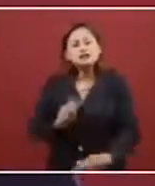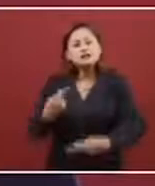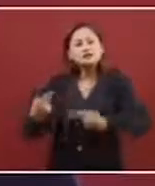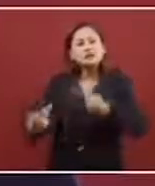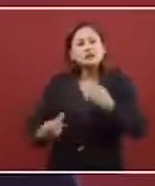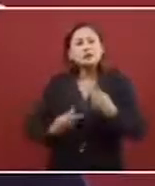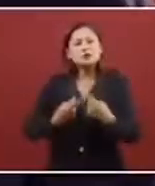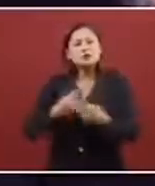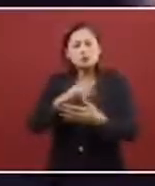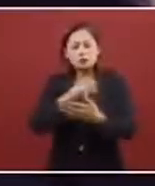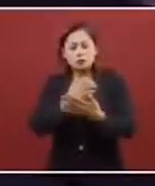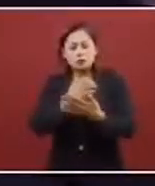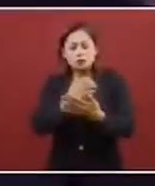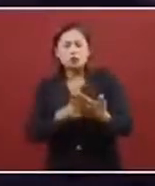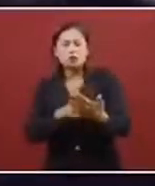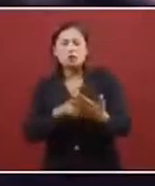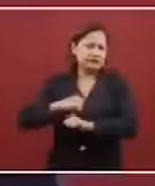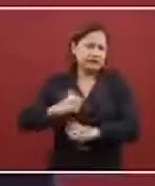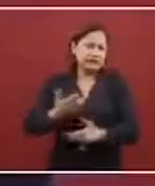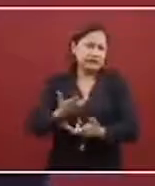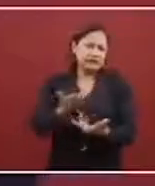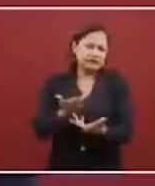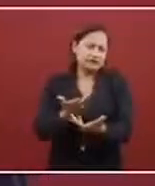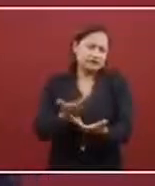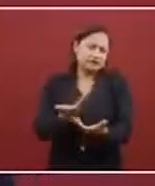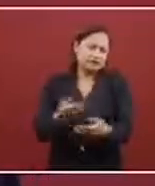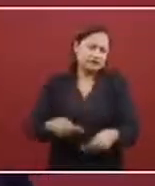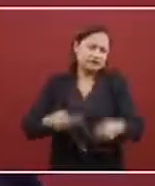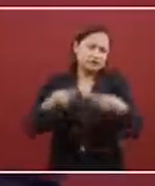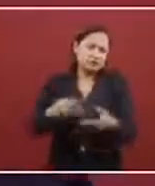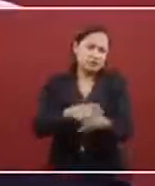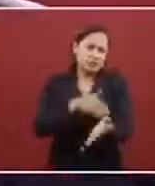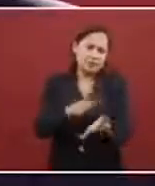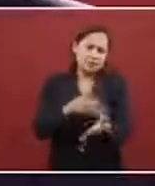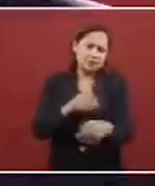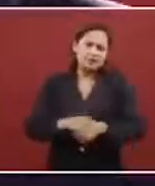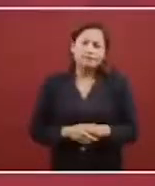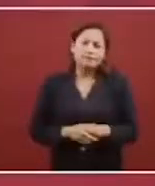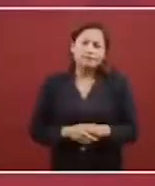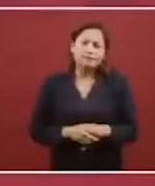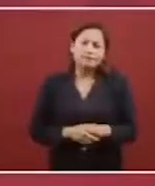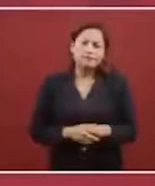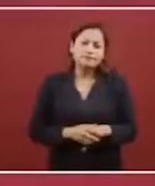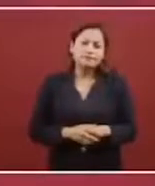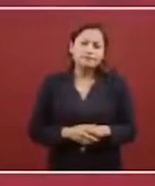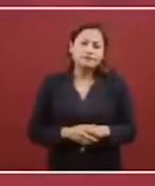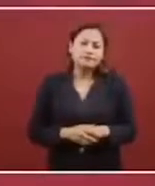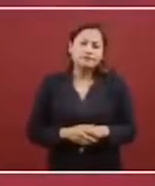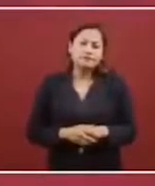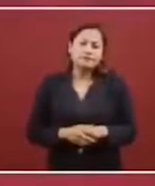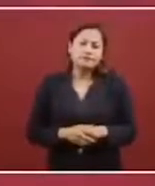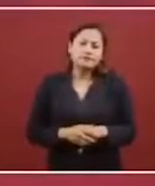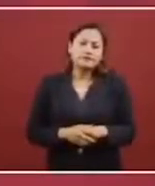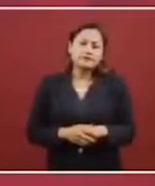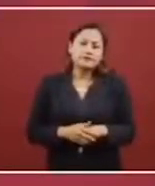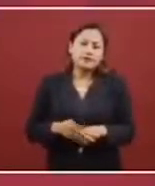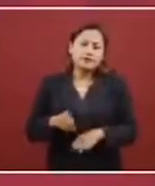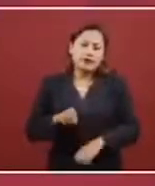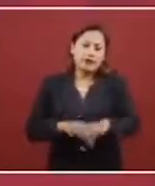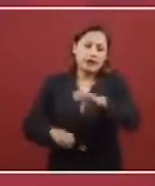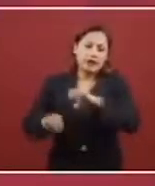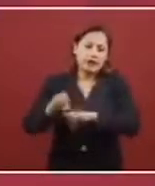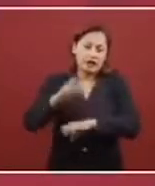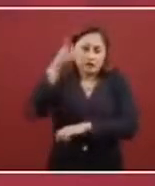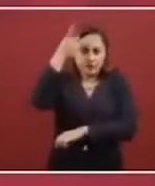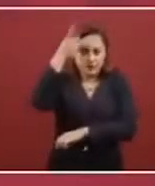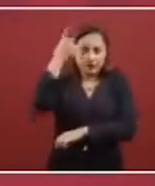papel de una empresa que es de Miguel Rincón, que